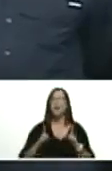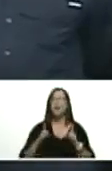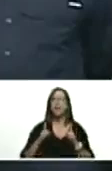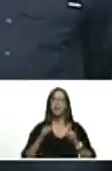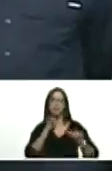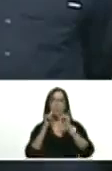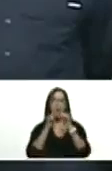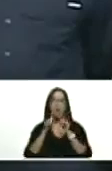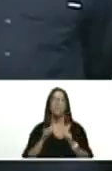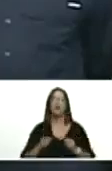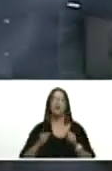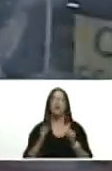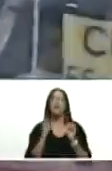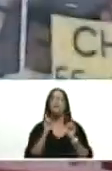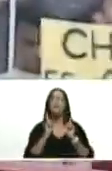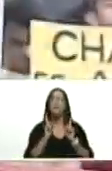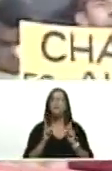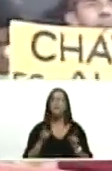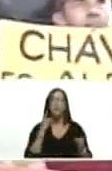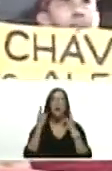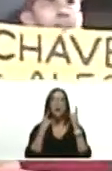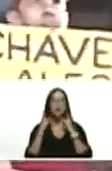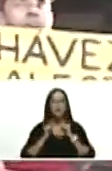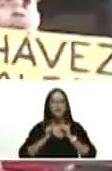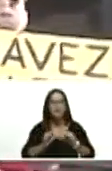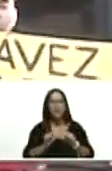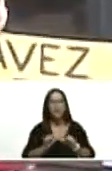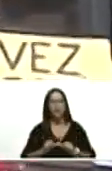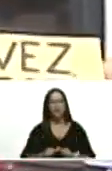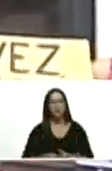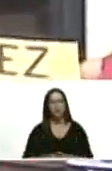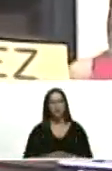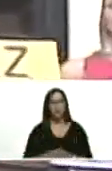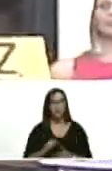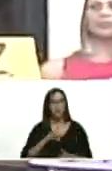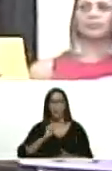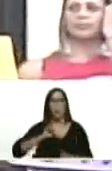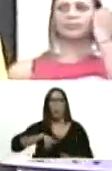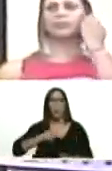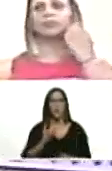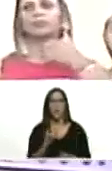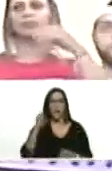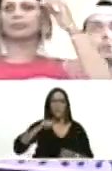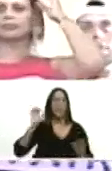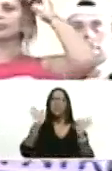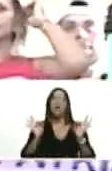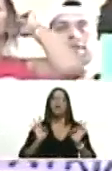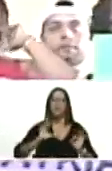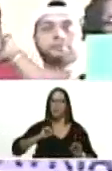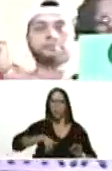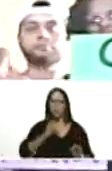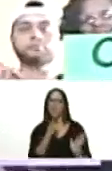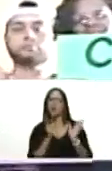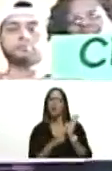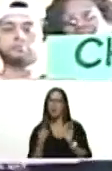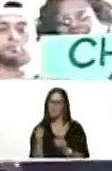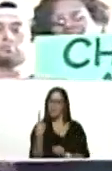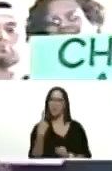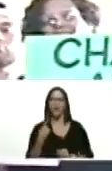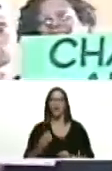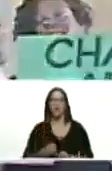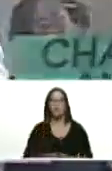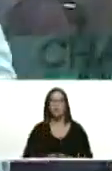sobre todo con su acción permanente. No era capaz de exigir nada que no pudiera cumplir él antes.